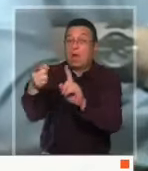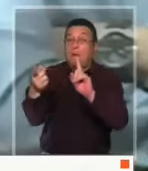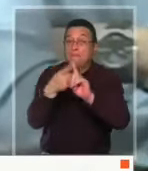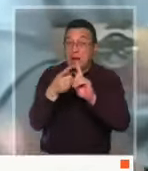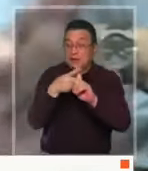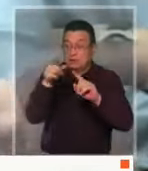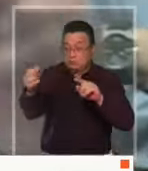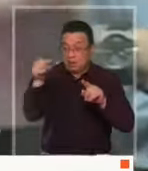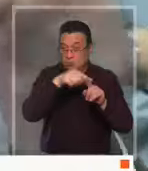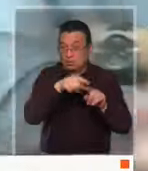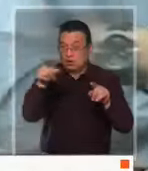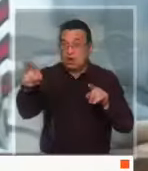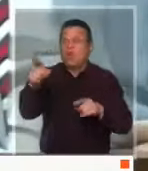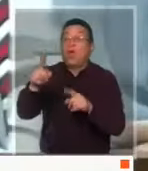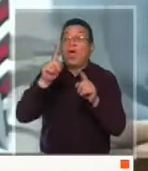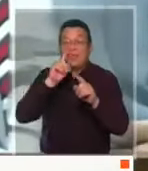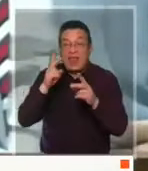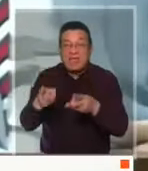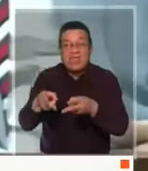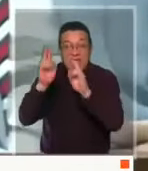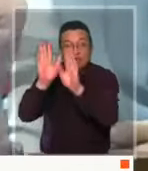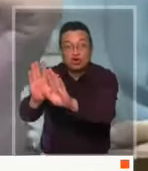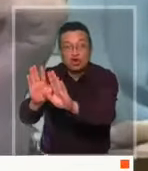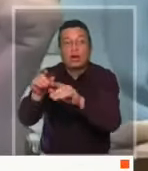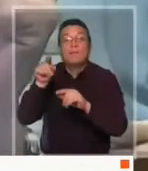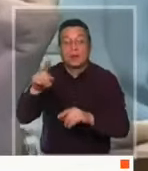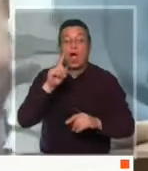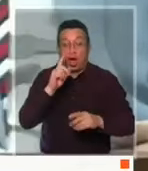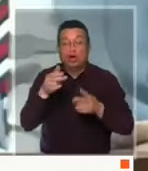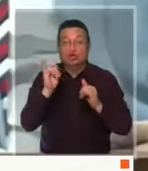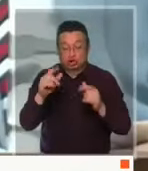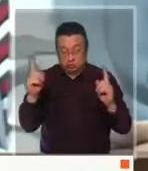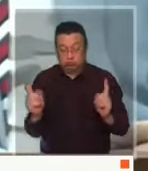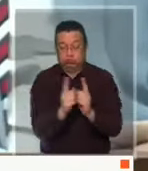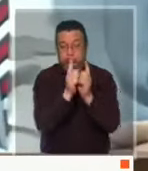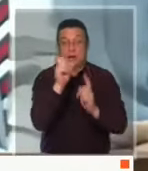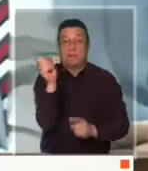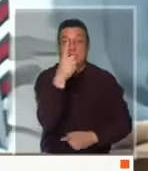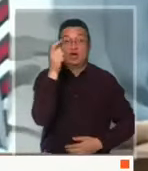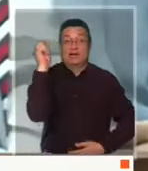hecho punible, y usted tiene derechos. Reconoció los encuentros del 1 de septiembre, el